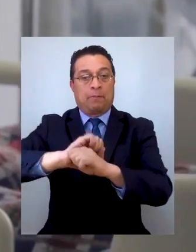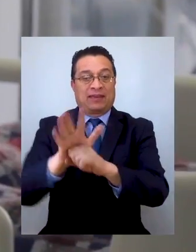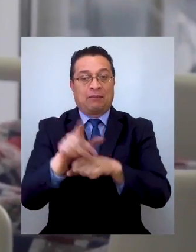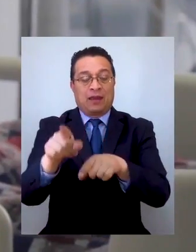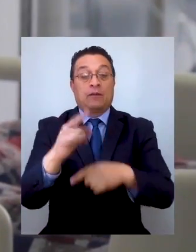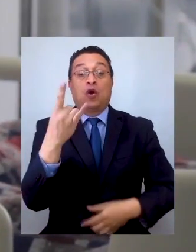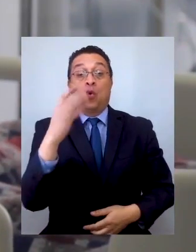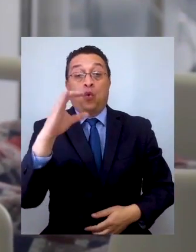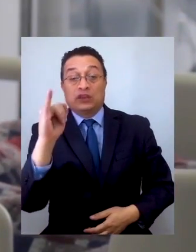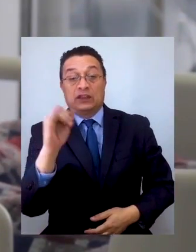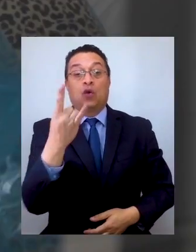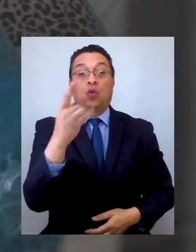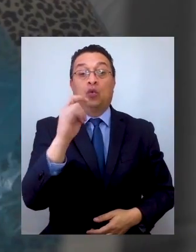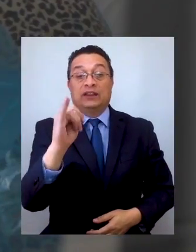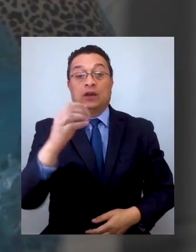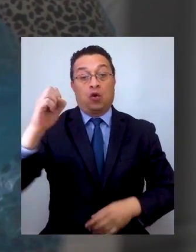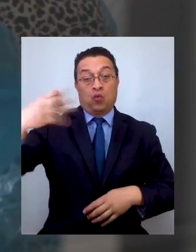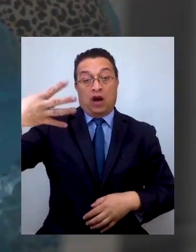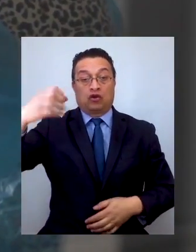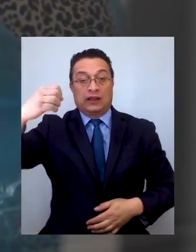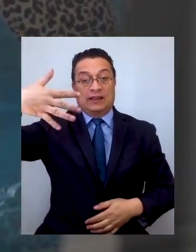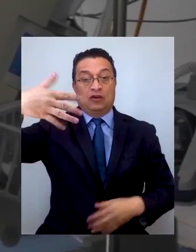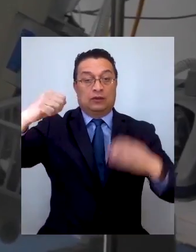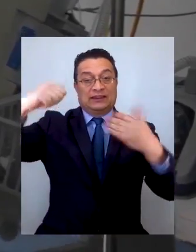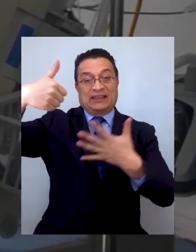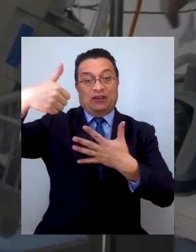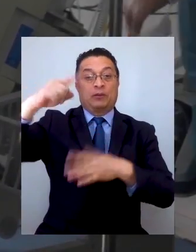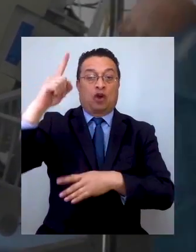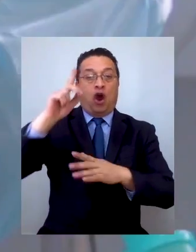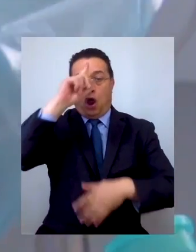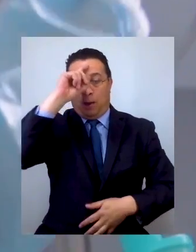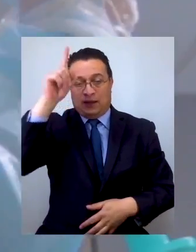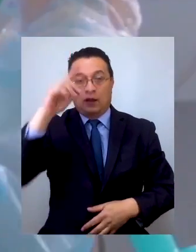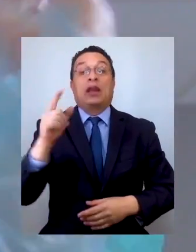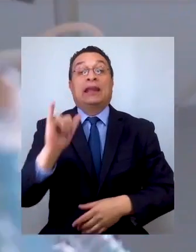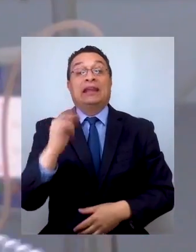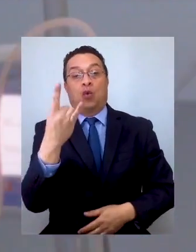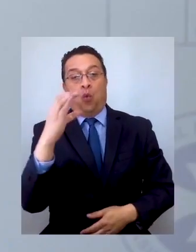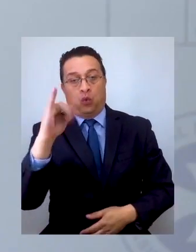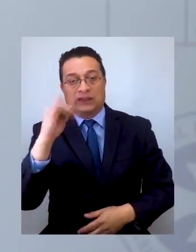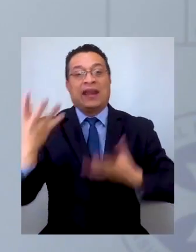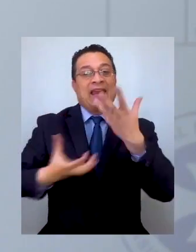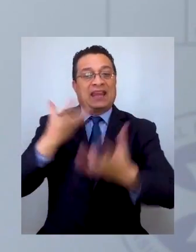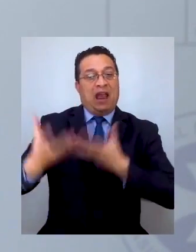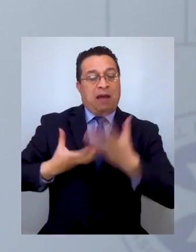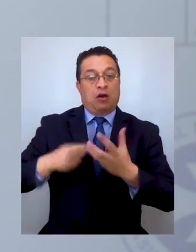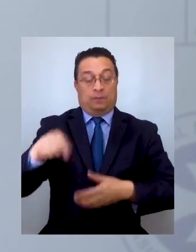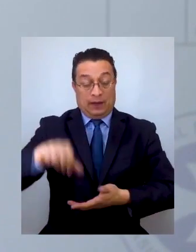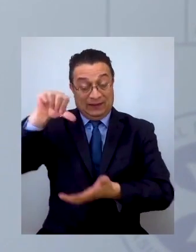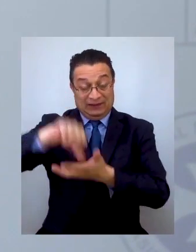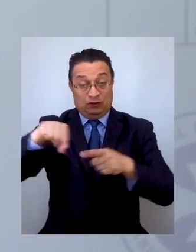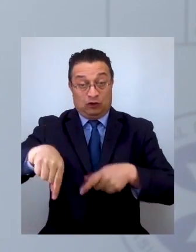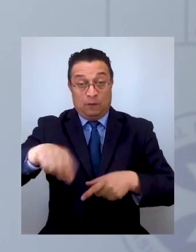en pandemia, y las UCI y UTI del cuarto, quinto, sexto piso del hospital, además de la UCI de Quemados. Fuimos uno de los